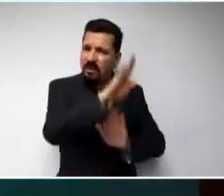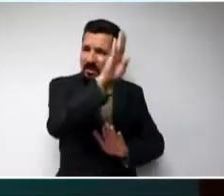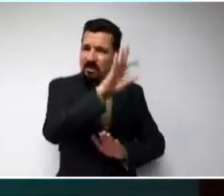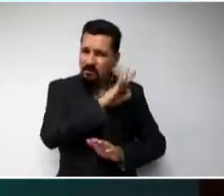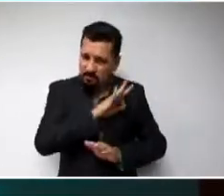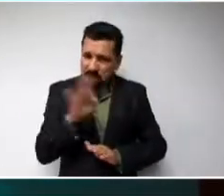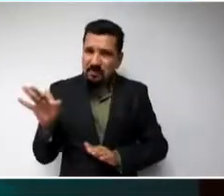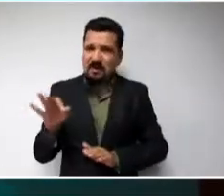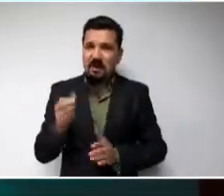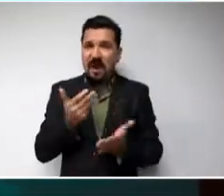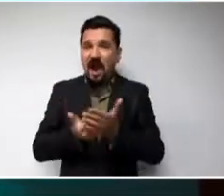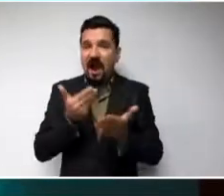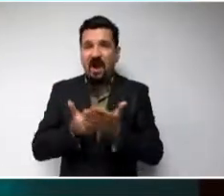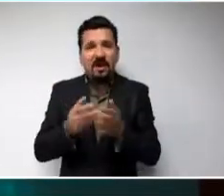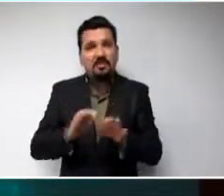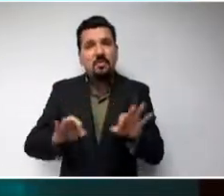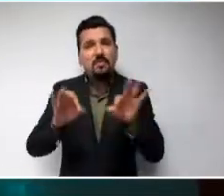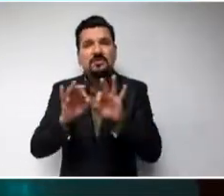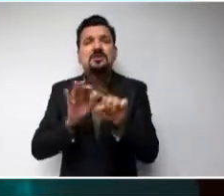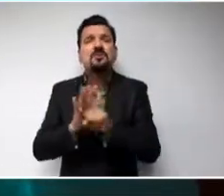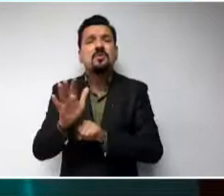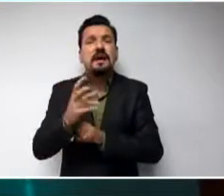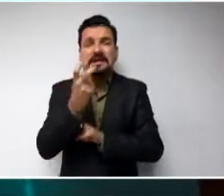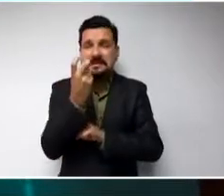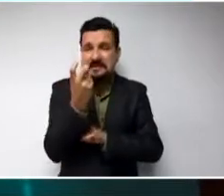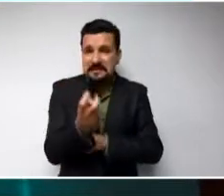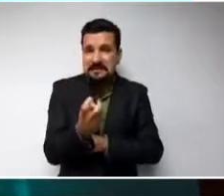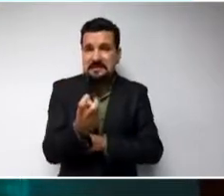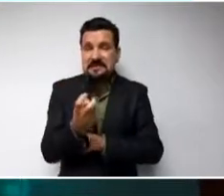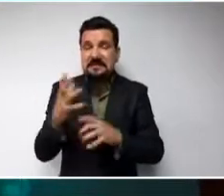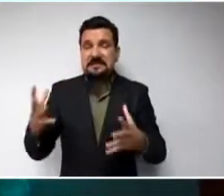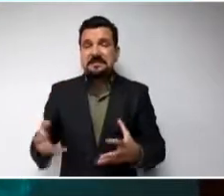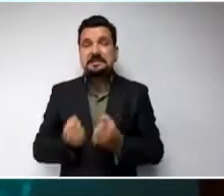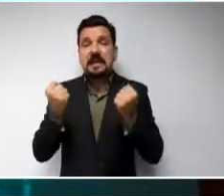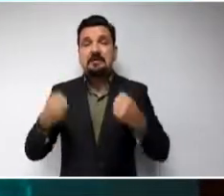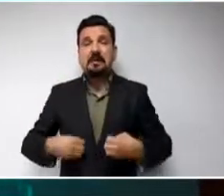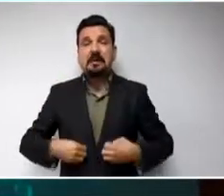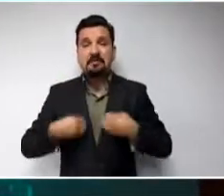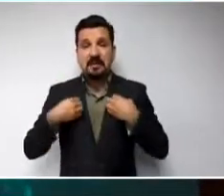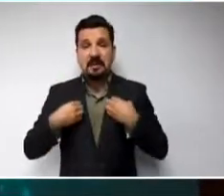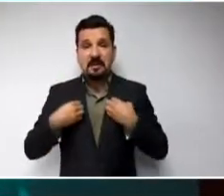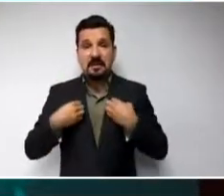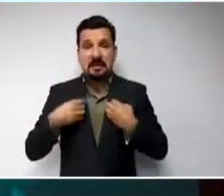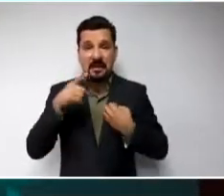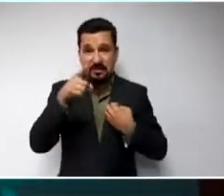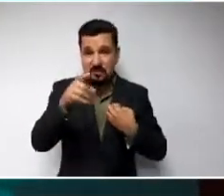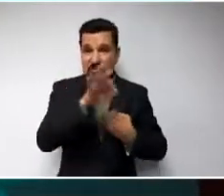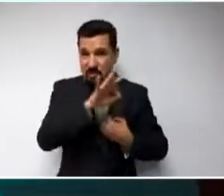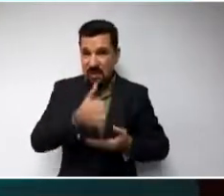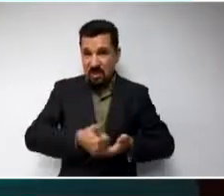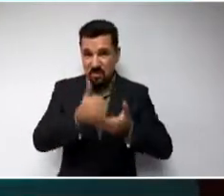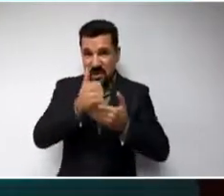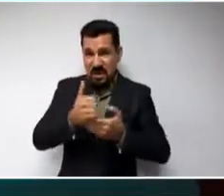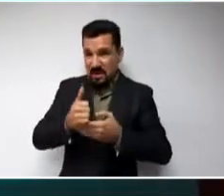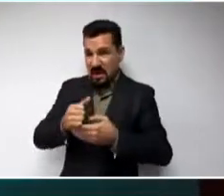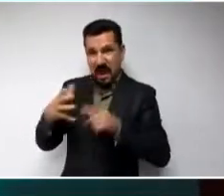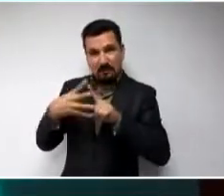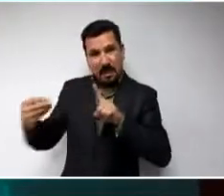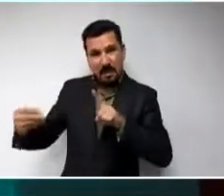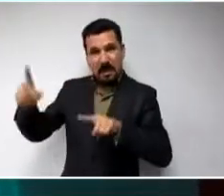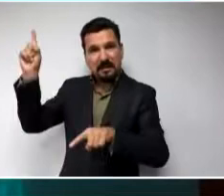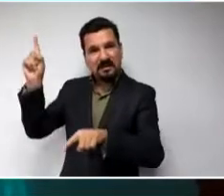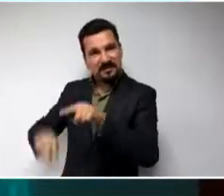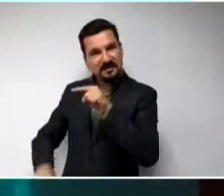momentos lo más importante es eso salvar vidas es detener la pandemia no